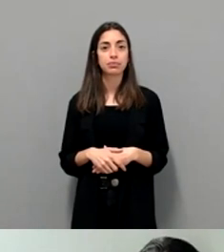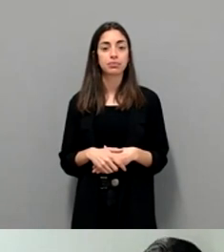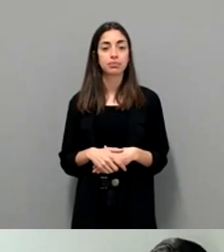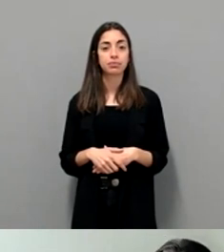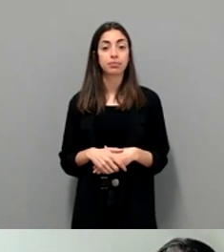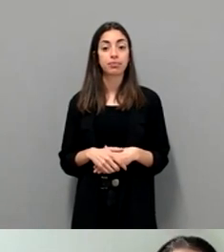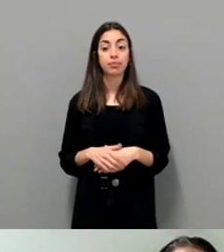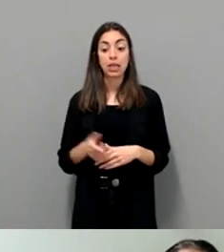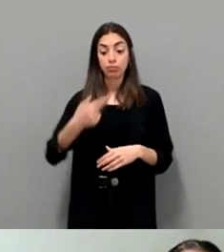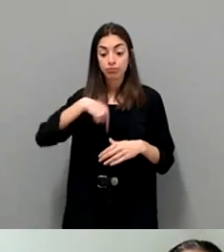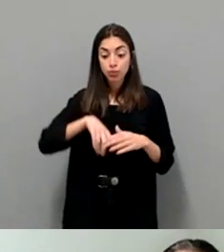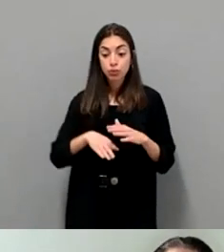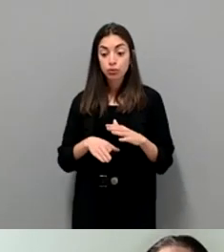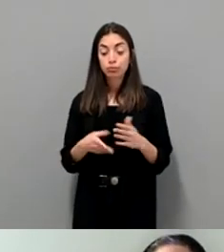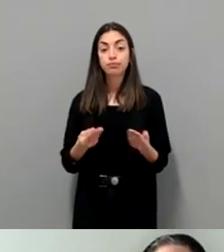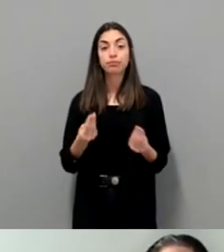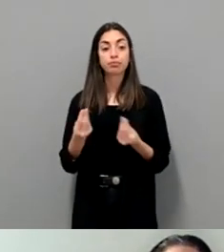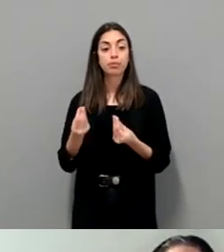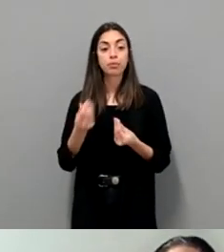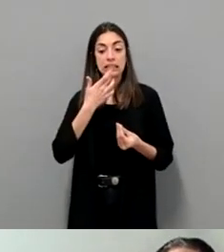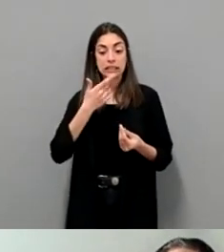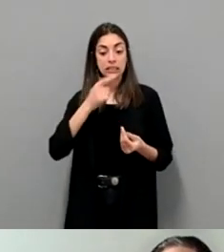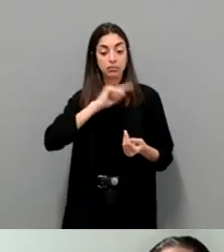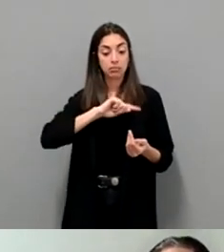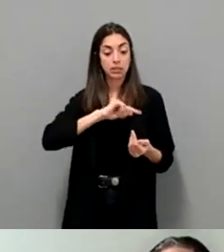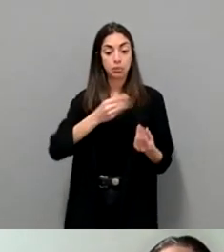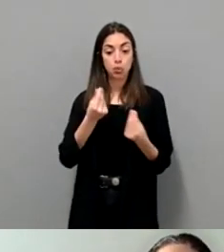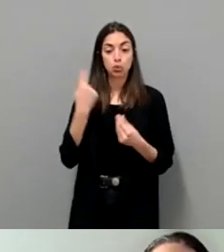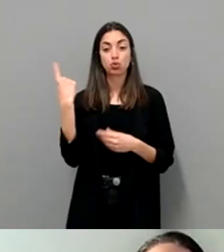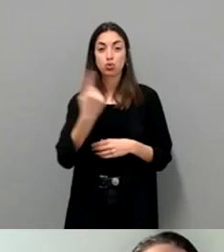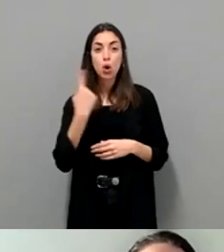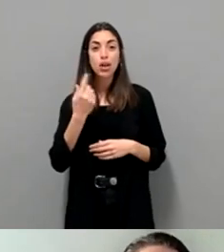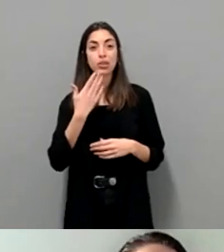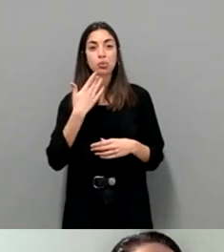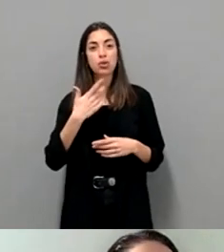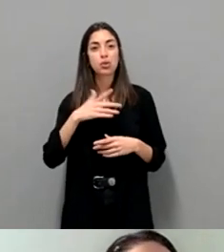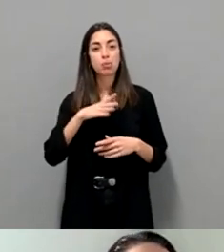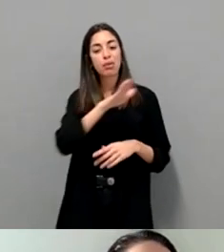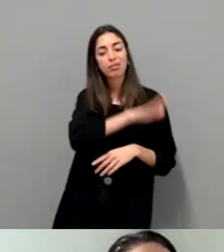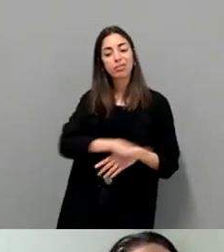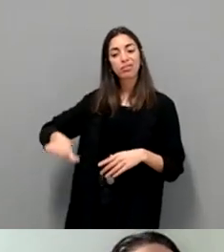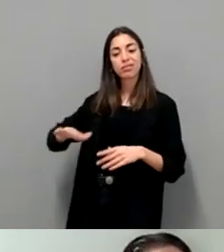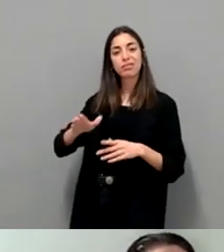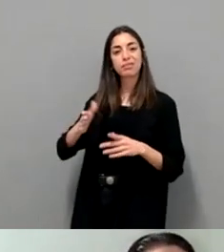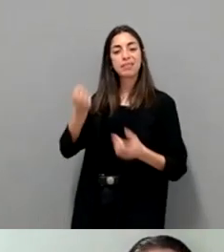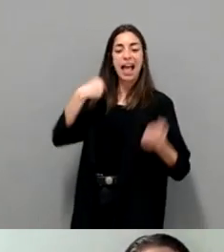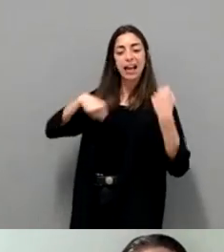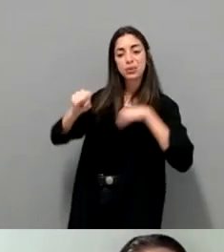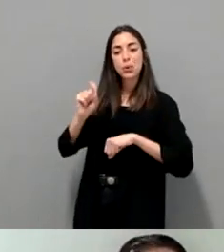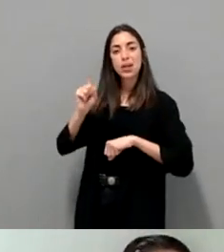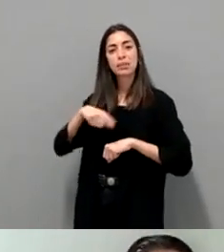Y cuando vamos solas nos infantilizan cambiando el tono de voz y empleando diminutivos.